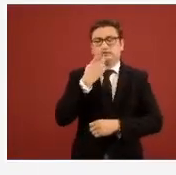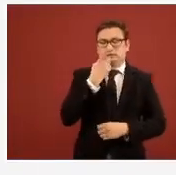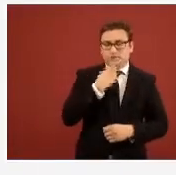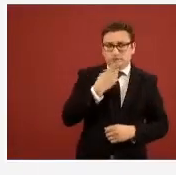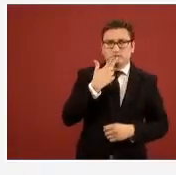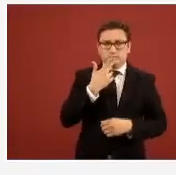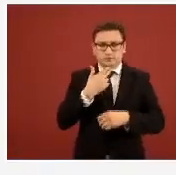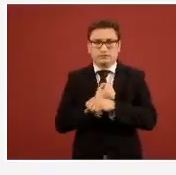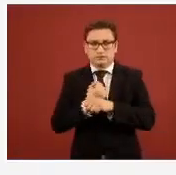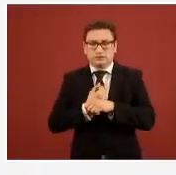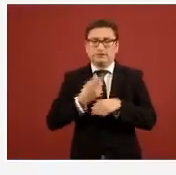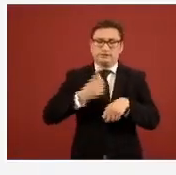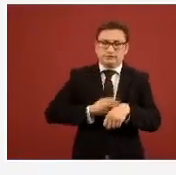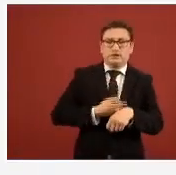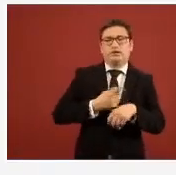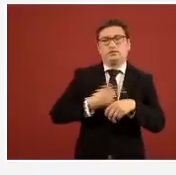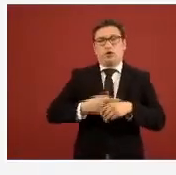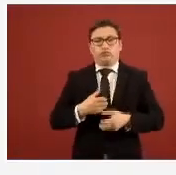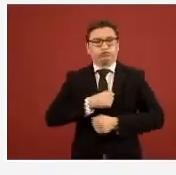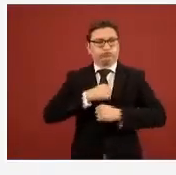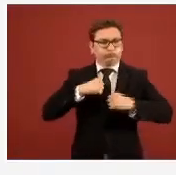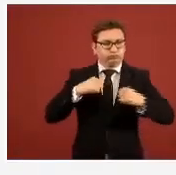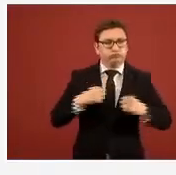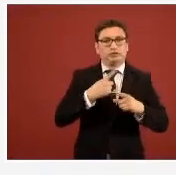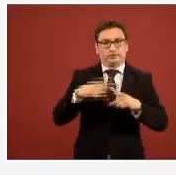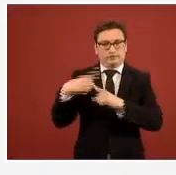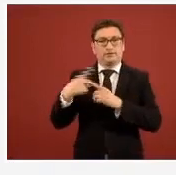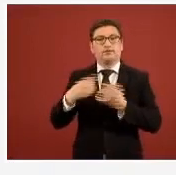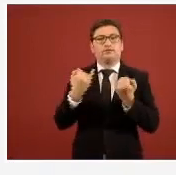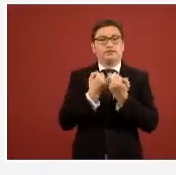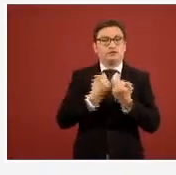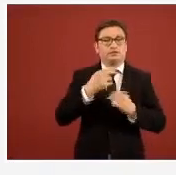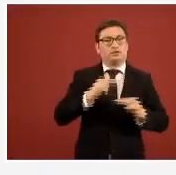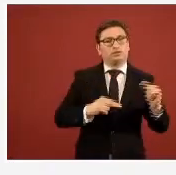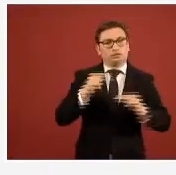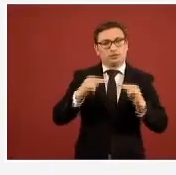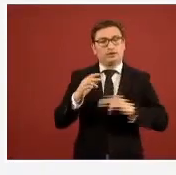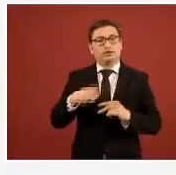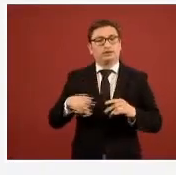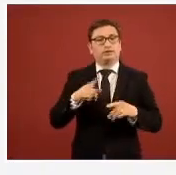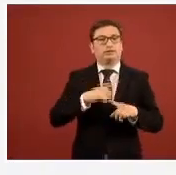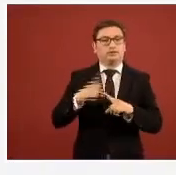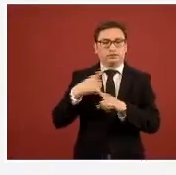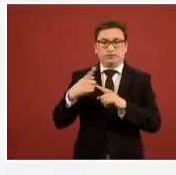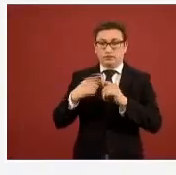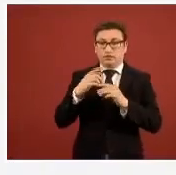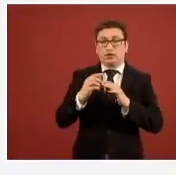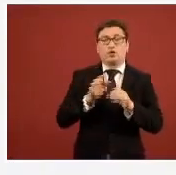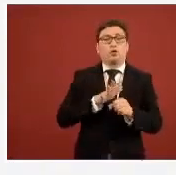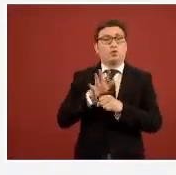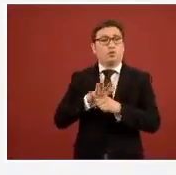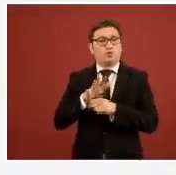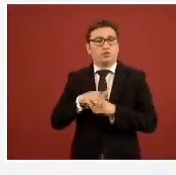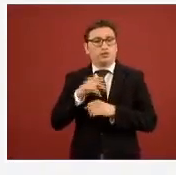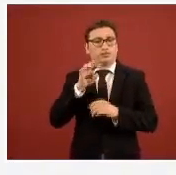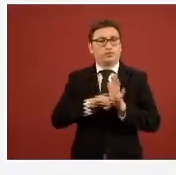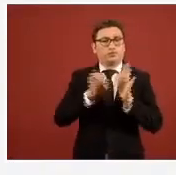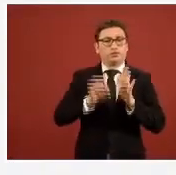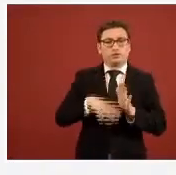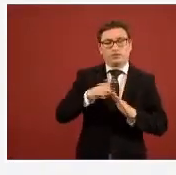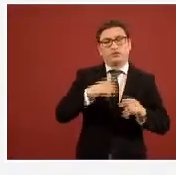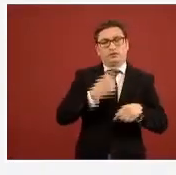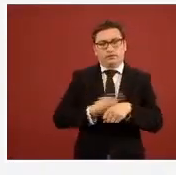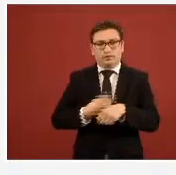y obesidad a la cabeza. Sin embargo, también vemos un incremento que empieza a producirse en las